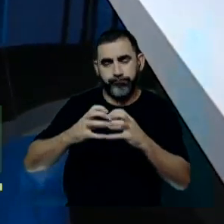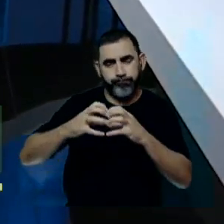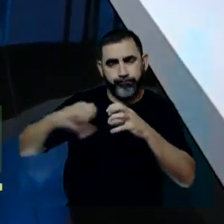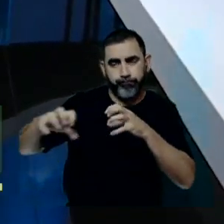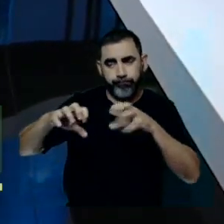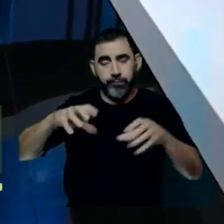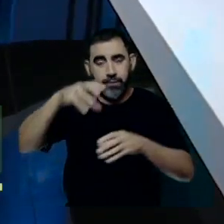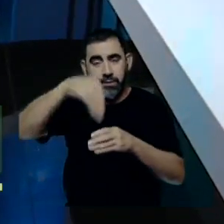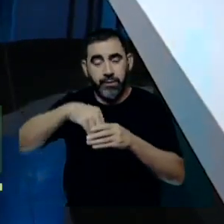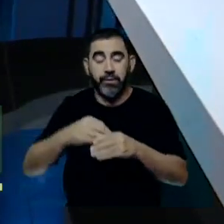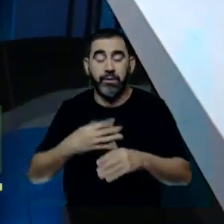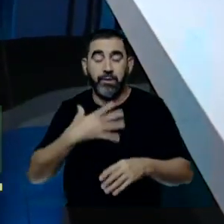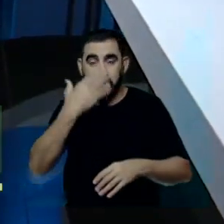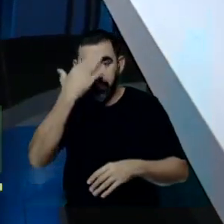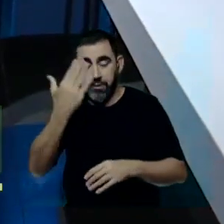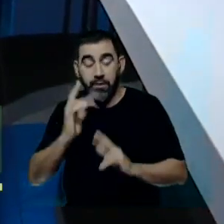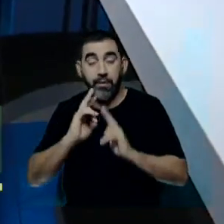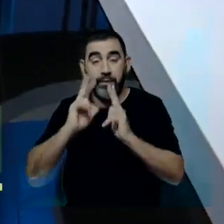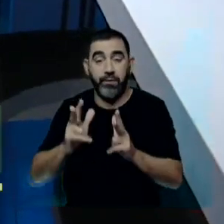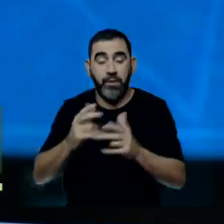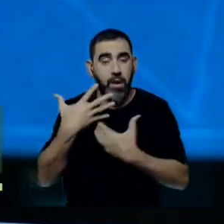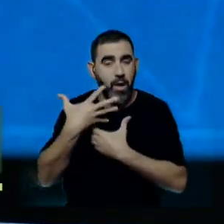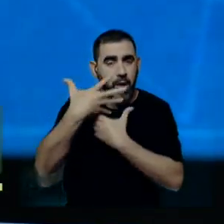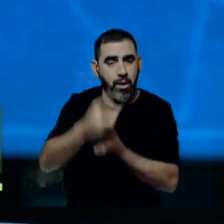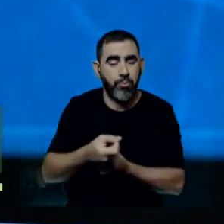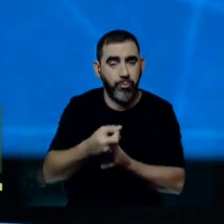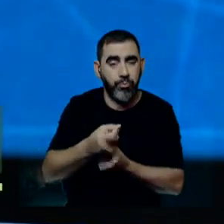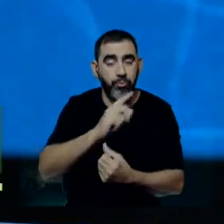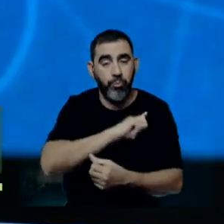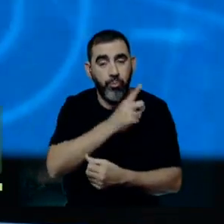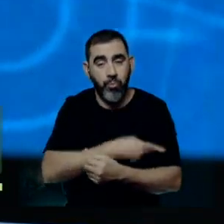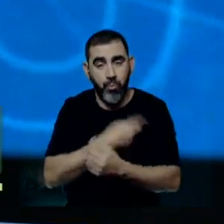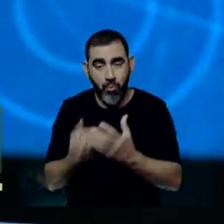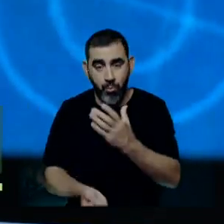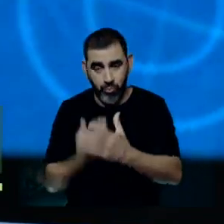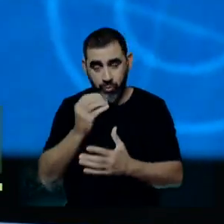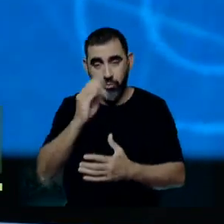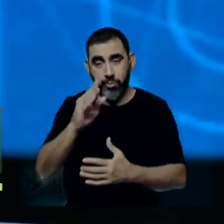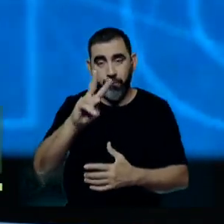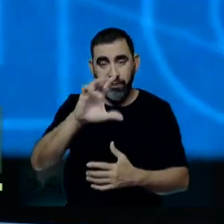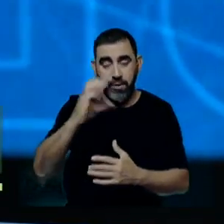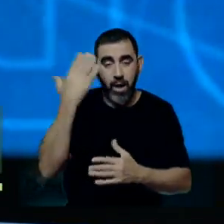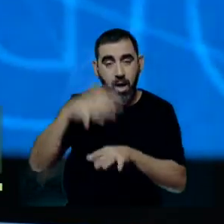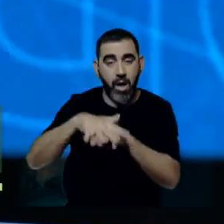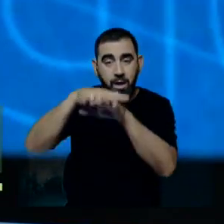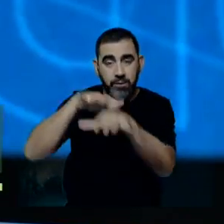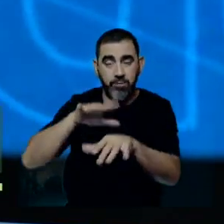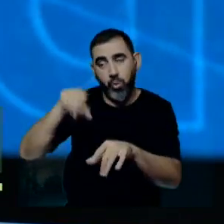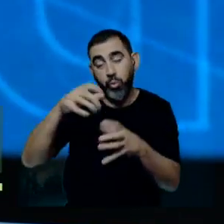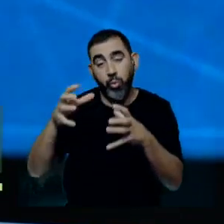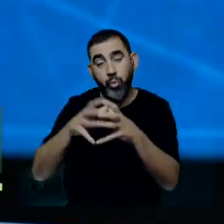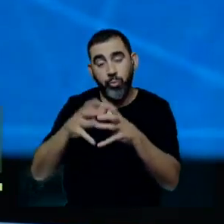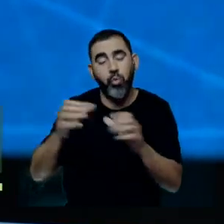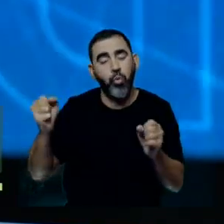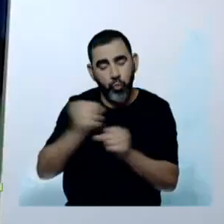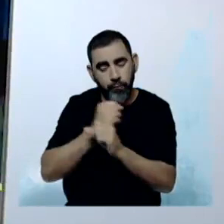dentro de la interna de su partido, Vergara dijo que el respaldo de Fuerza Renovadora, PDC y Asamblea Uruguay, sumado a otros grupos,